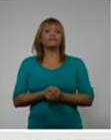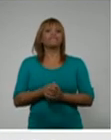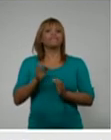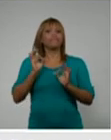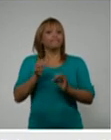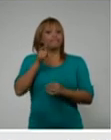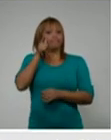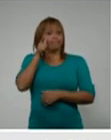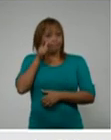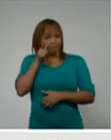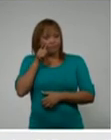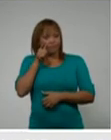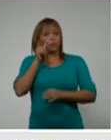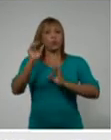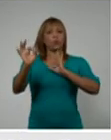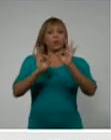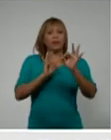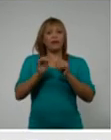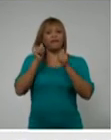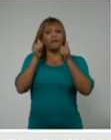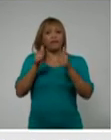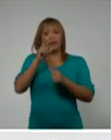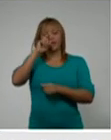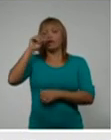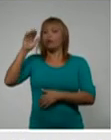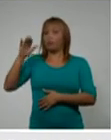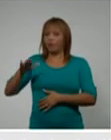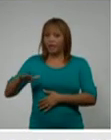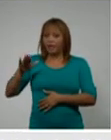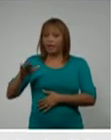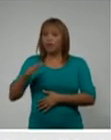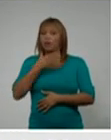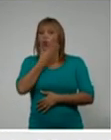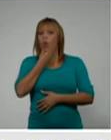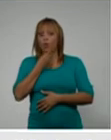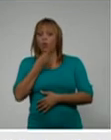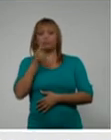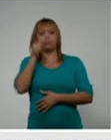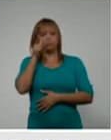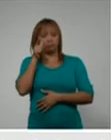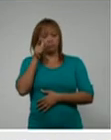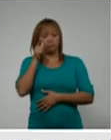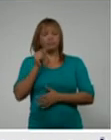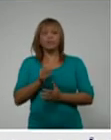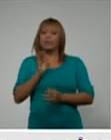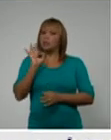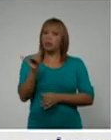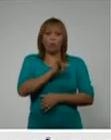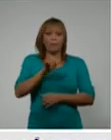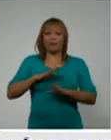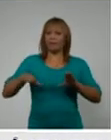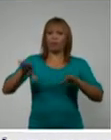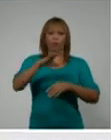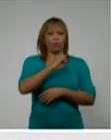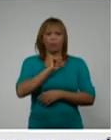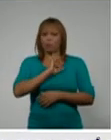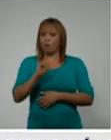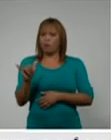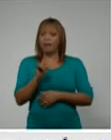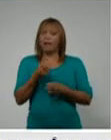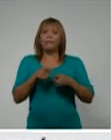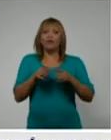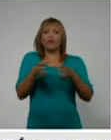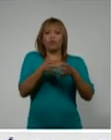mucha protección a nuestros niños y jóvenes, igual que lo debemos hacer para todos, pero en este